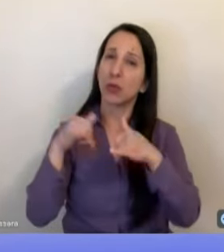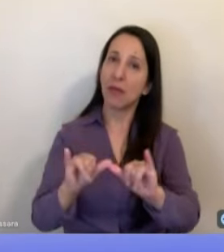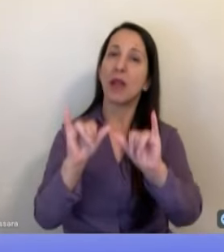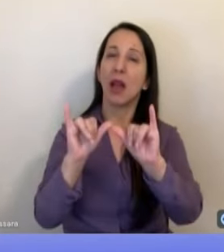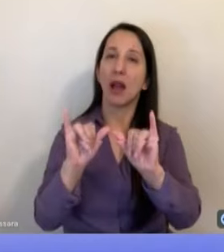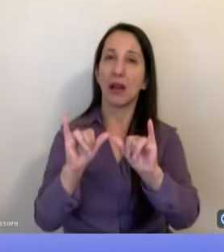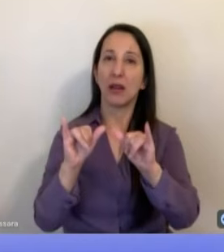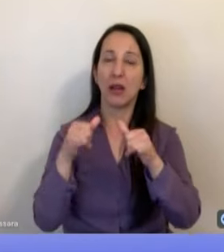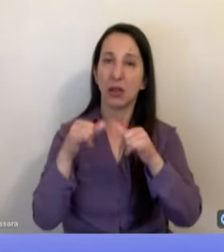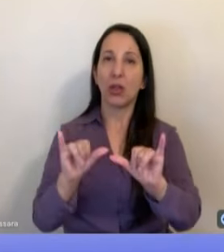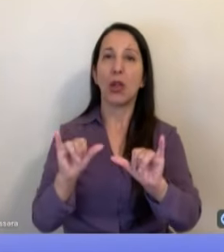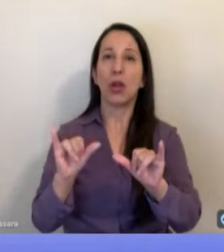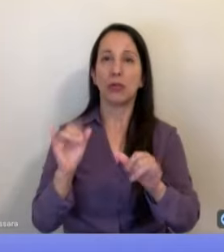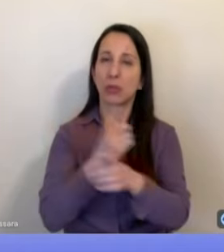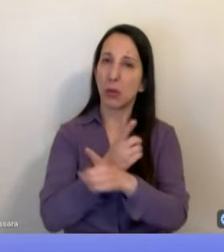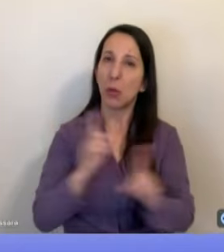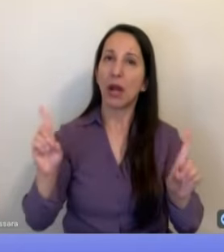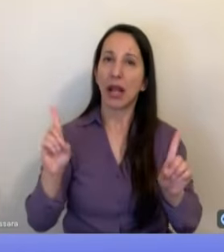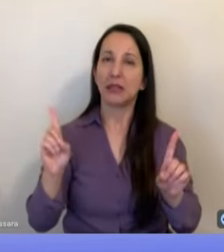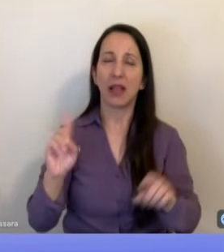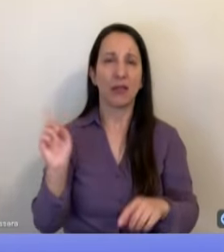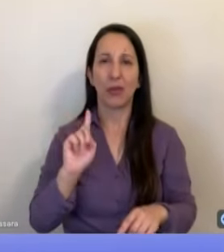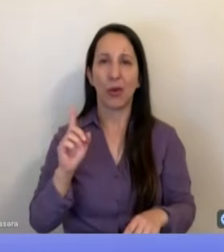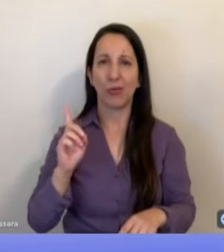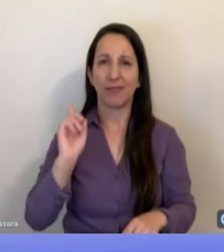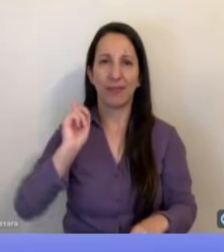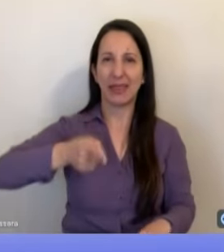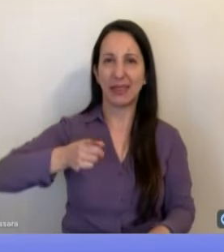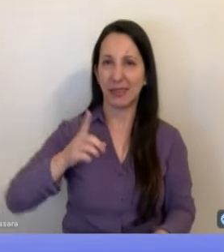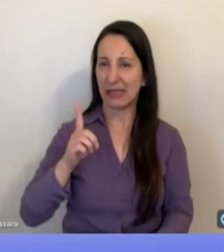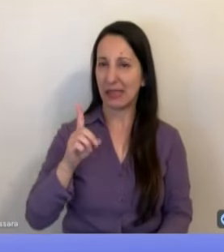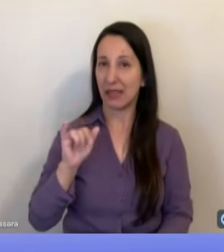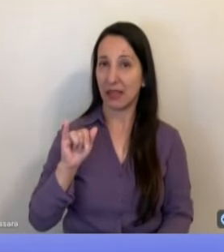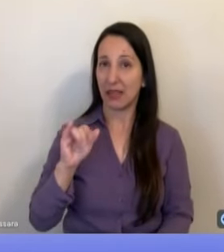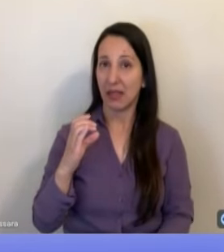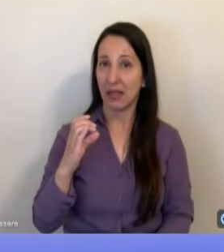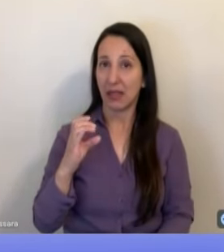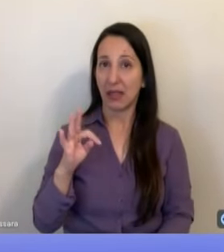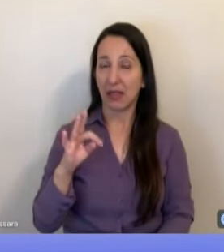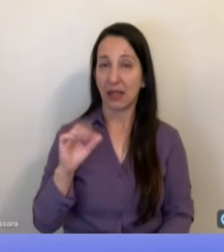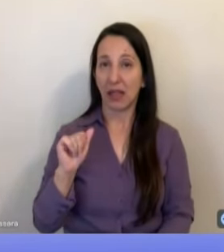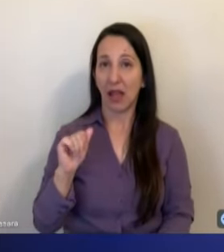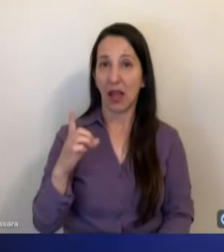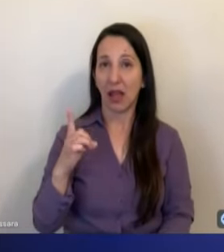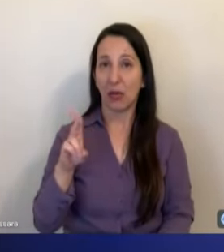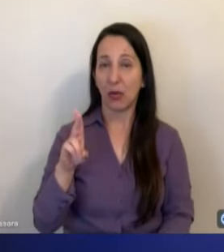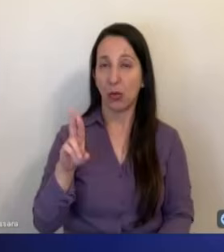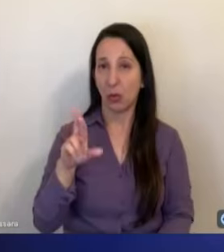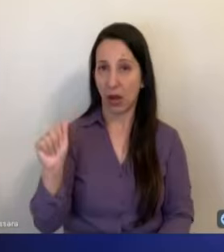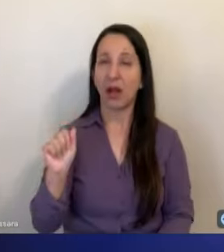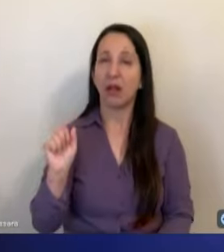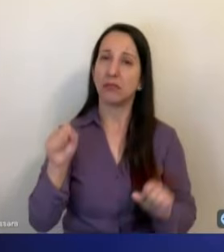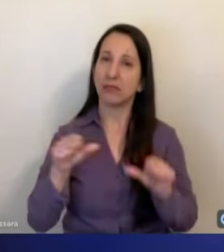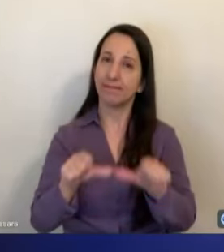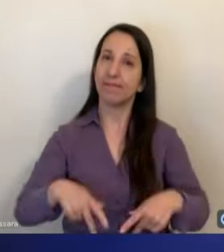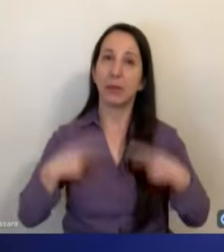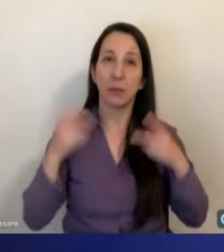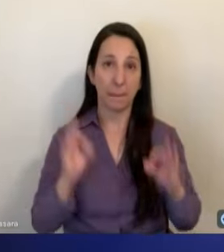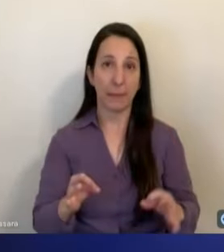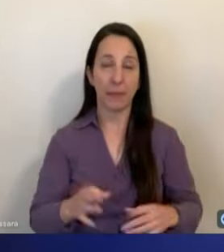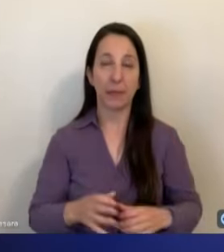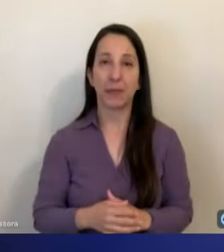sigamos viviendo una democracia, no una dictadura, una democracia que además valga la pena de ser vivida. Don Rubén, don Walter. No,